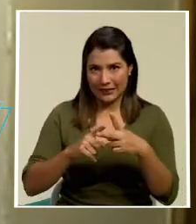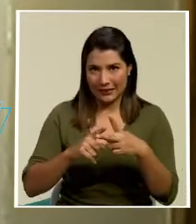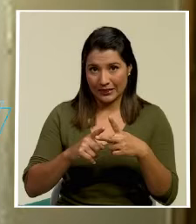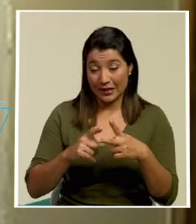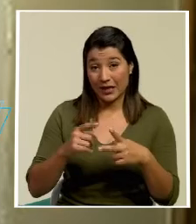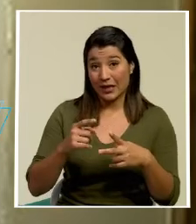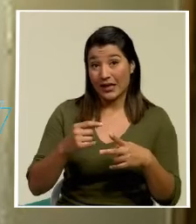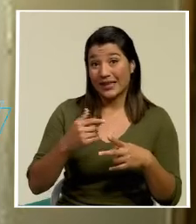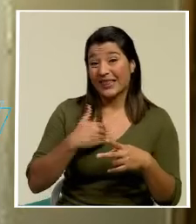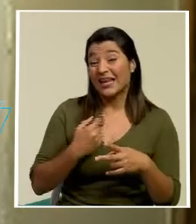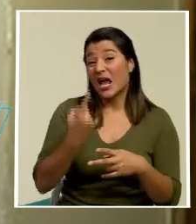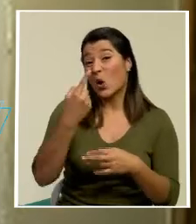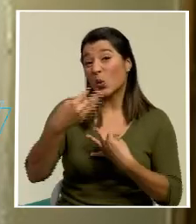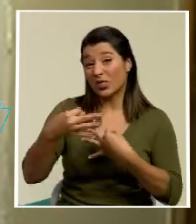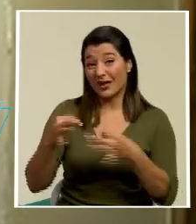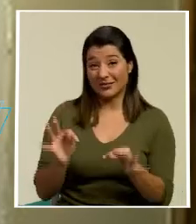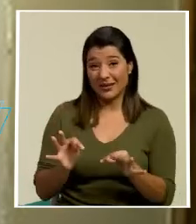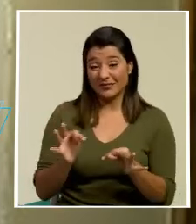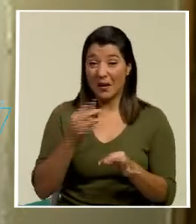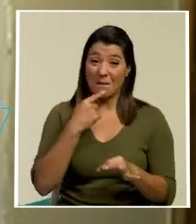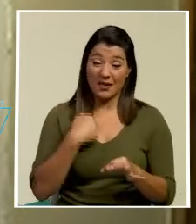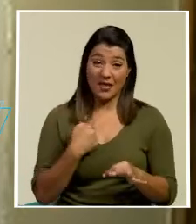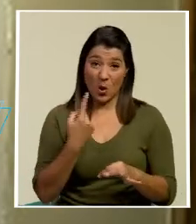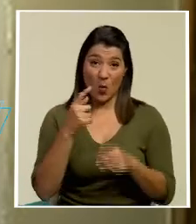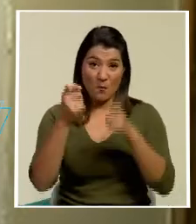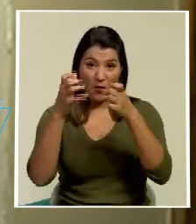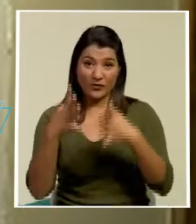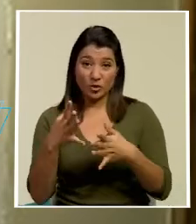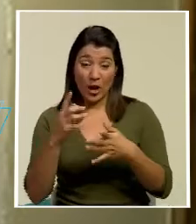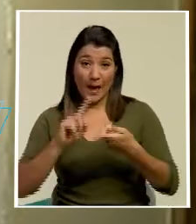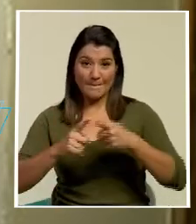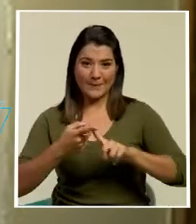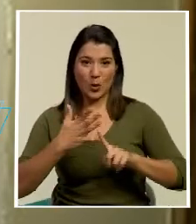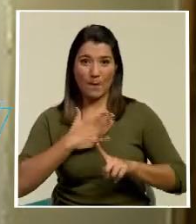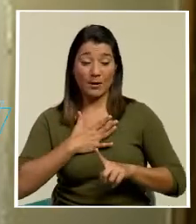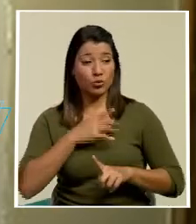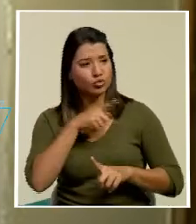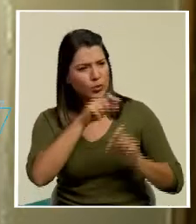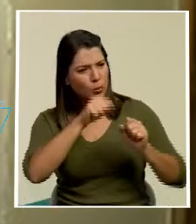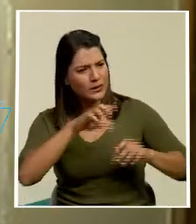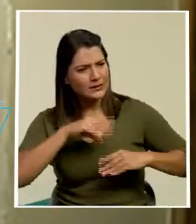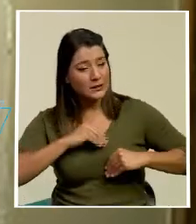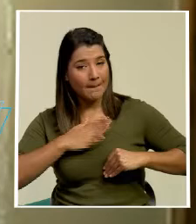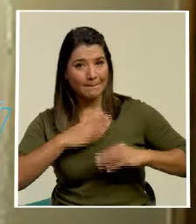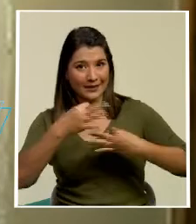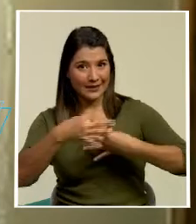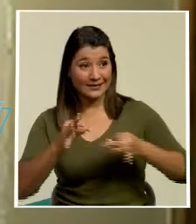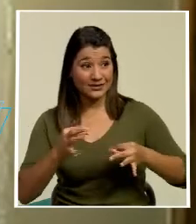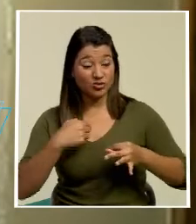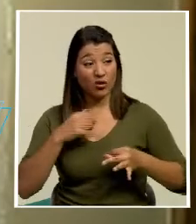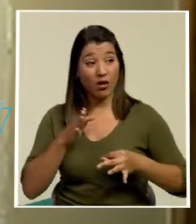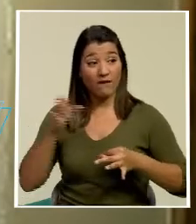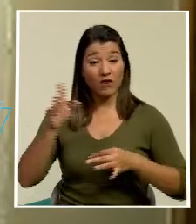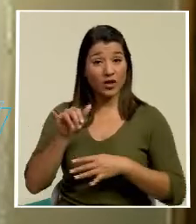tomar, porque él iba para Honduras en un viaje que no podía